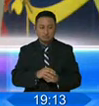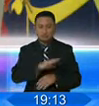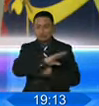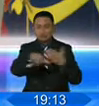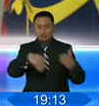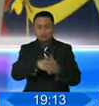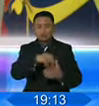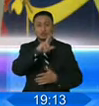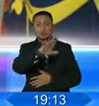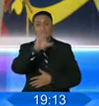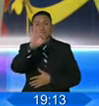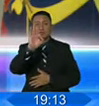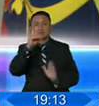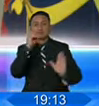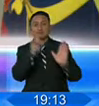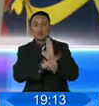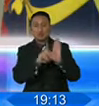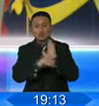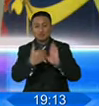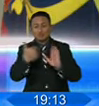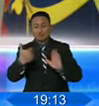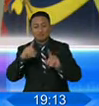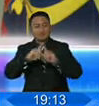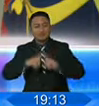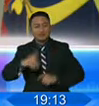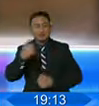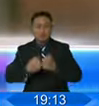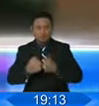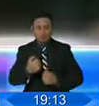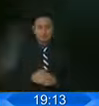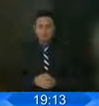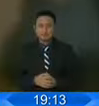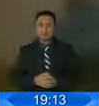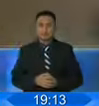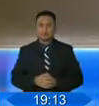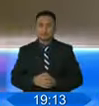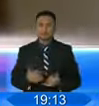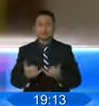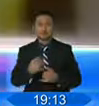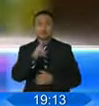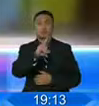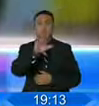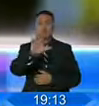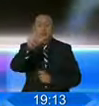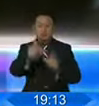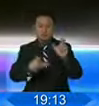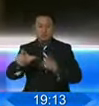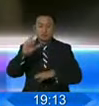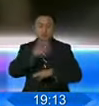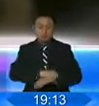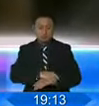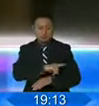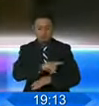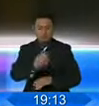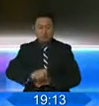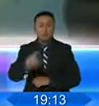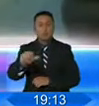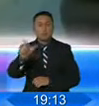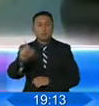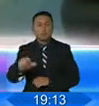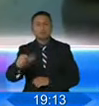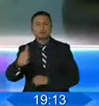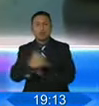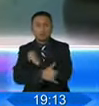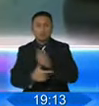39 antecedentes anteriores por diversos delitos. El resultado final, 25 detenidos, entre ellos un extranjero, 7